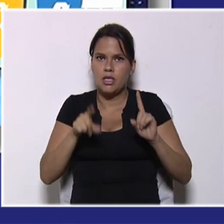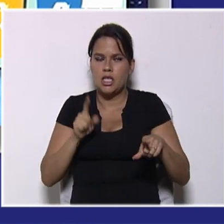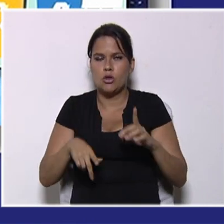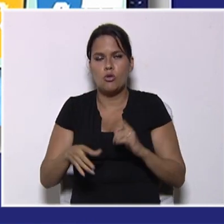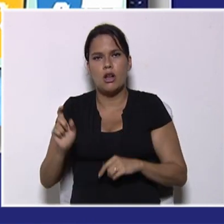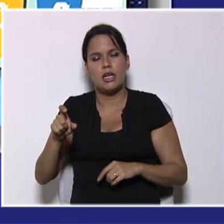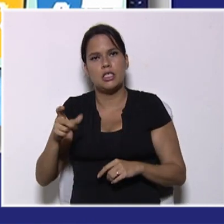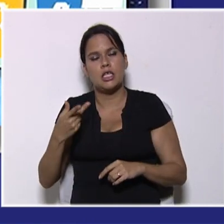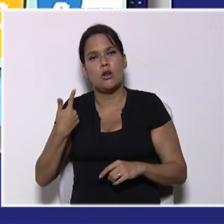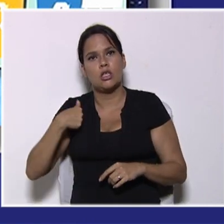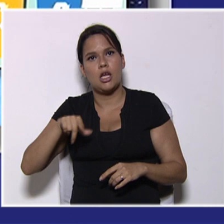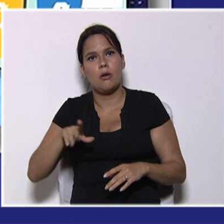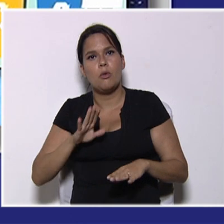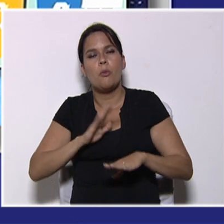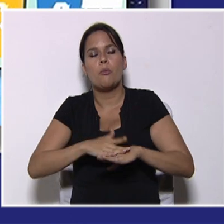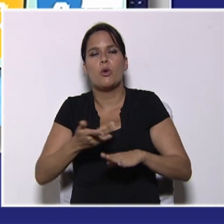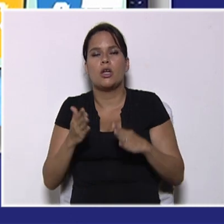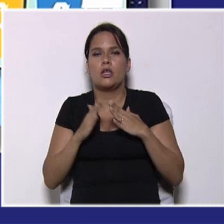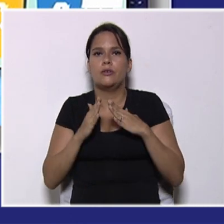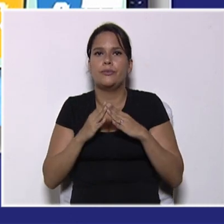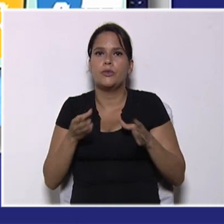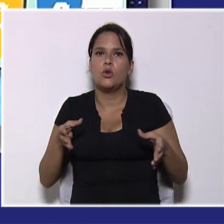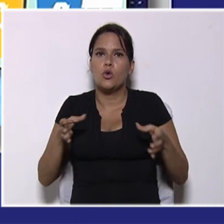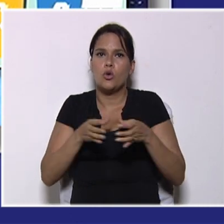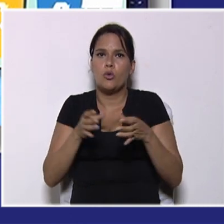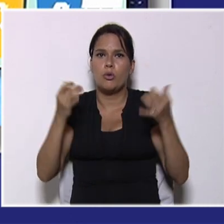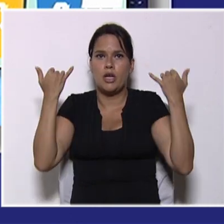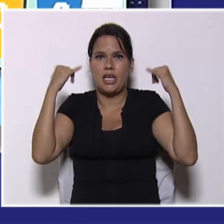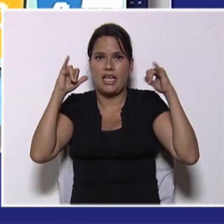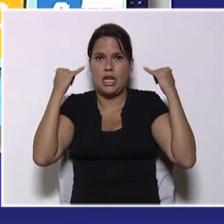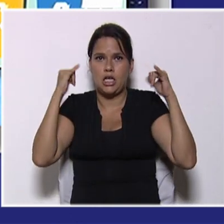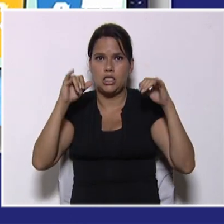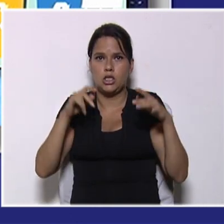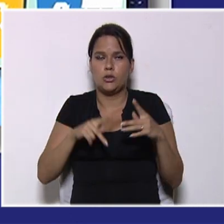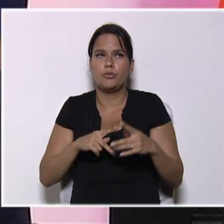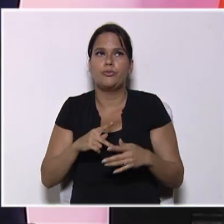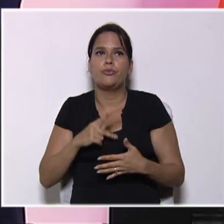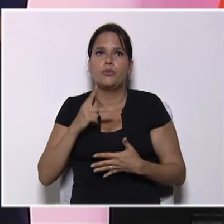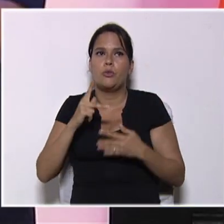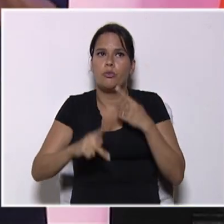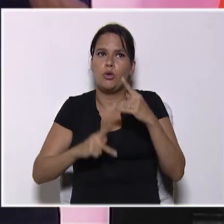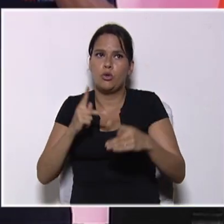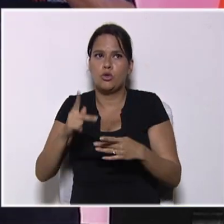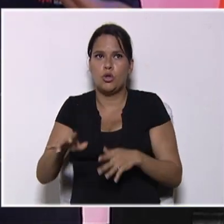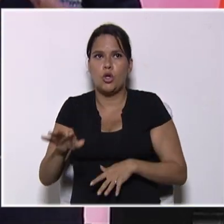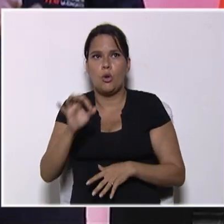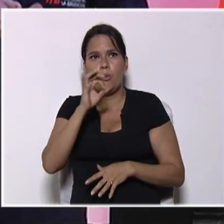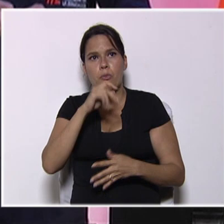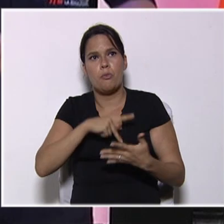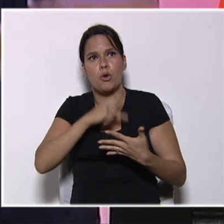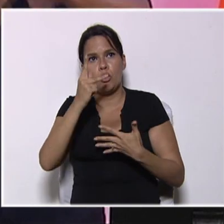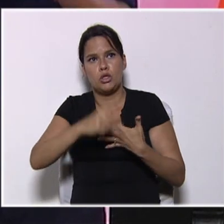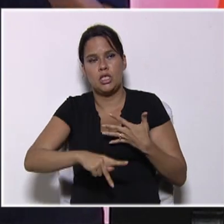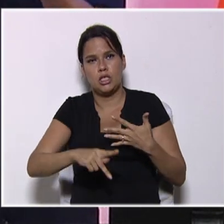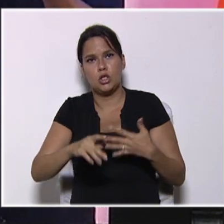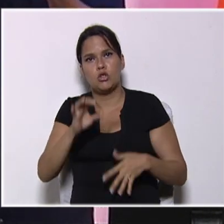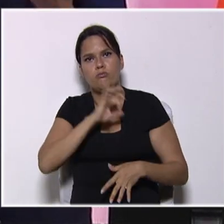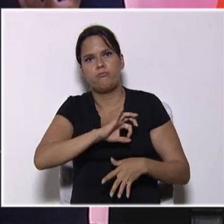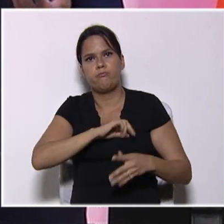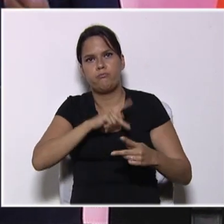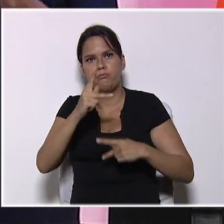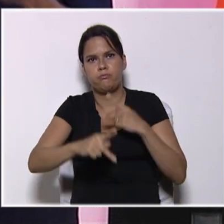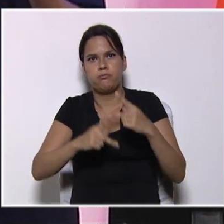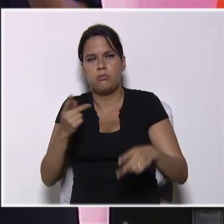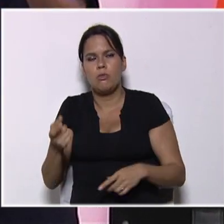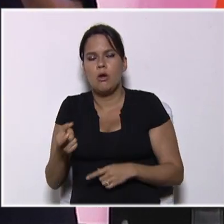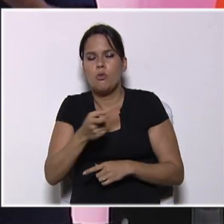que tengamos, porque en el caso de los grupos de creación, recreación y producción y los proyectos socioproductivos siempre van a buscar algún recurso para